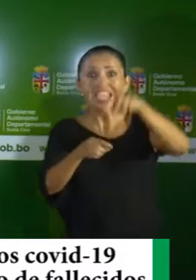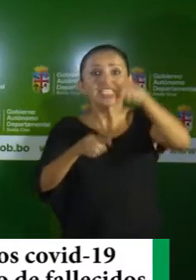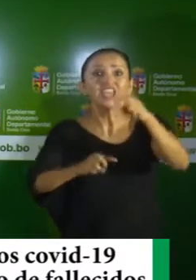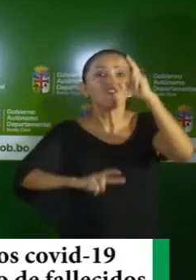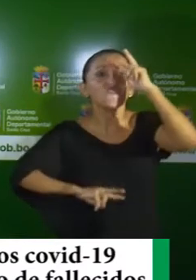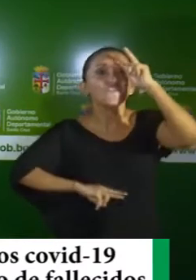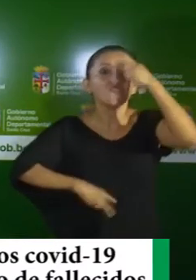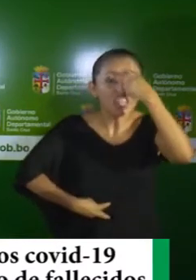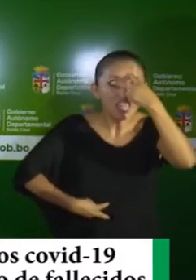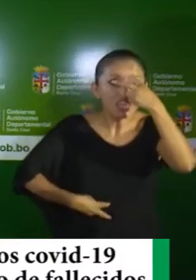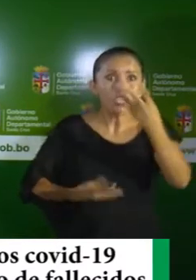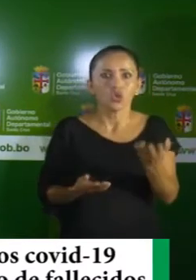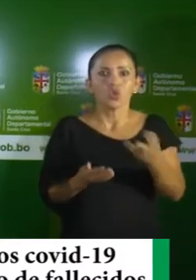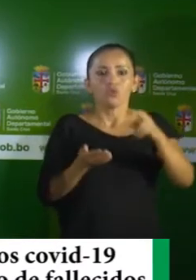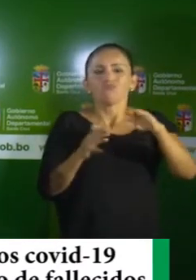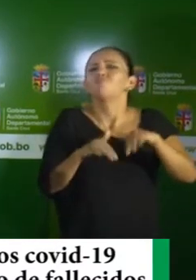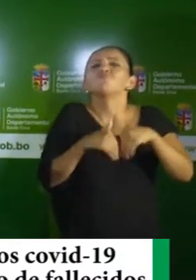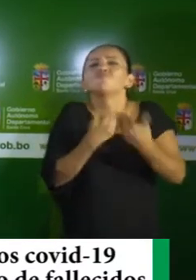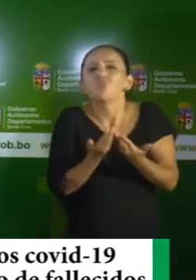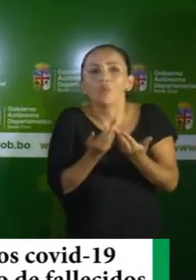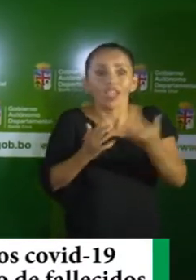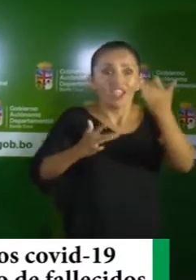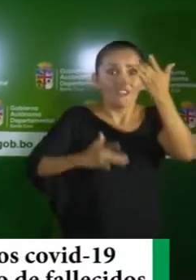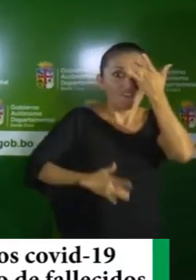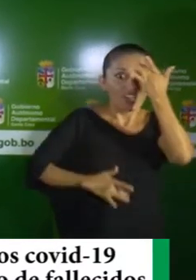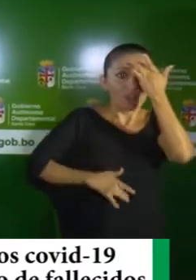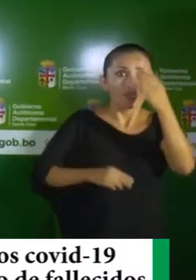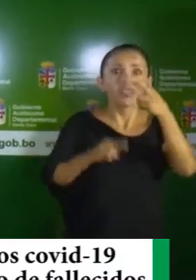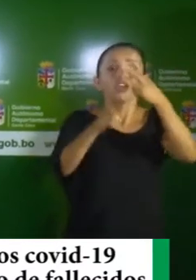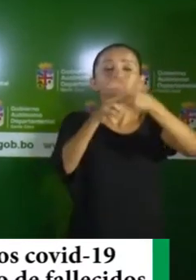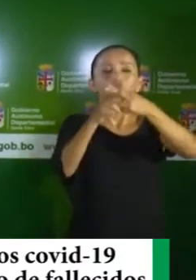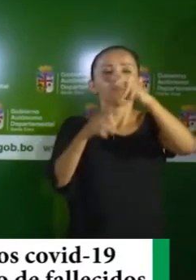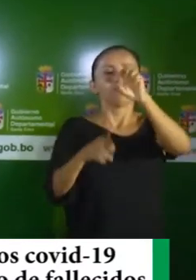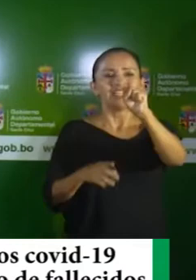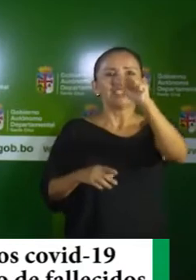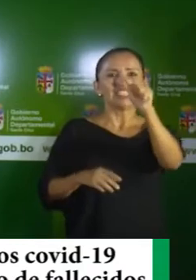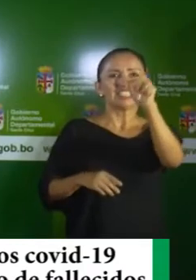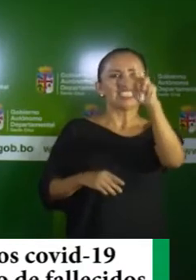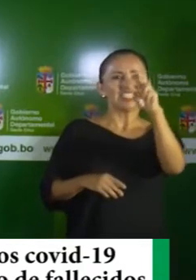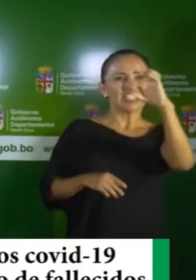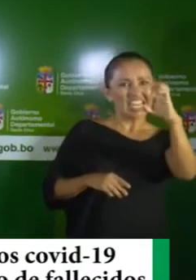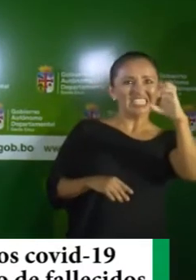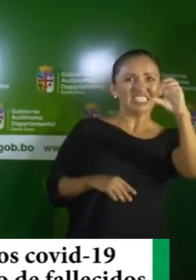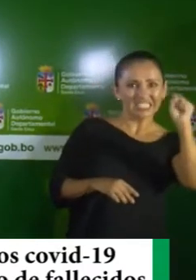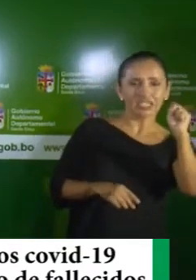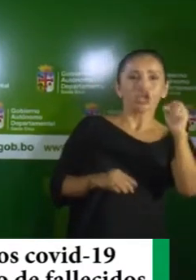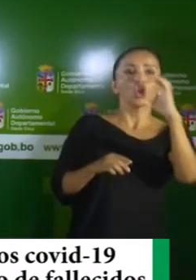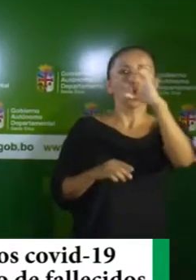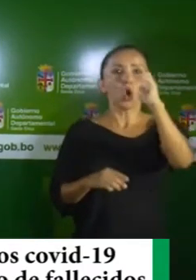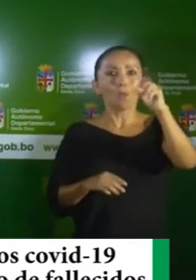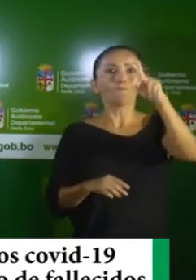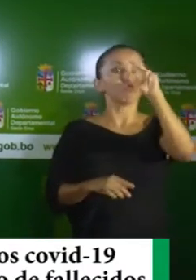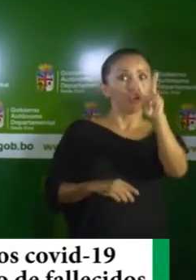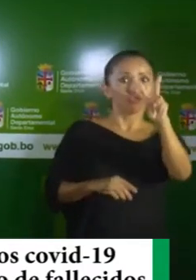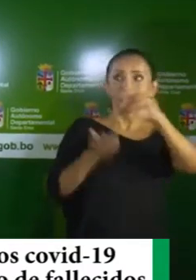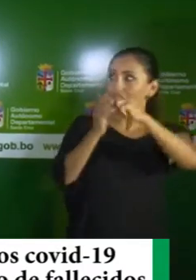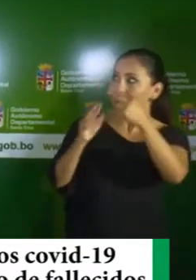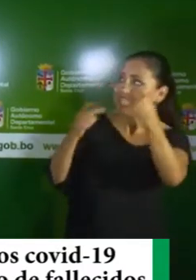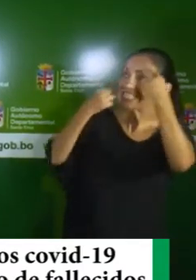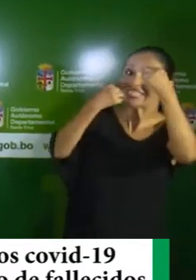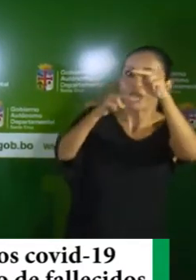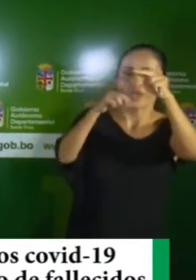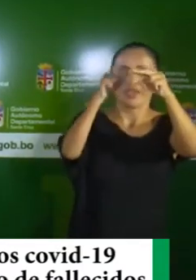un virus que se ejercita mediante la enfermedad denominada SARS-CoV-2, se encuentra en la segunda